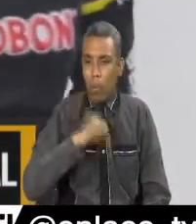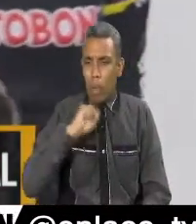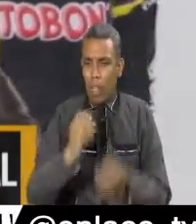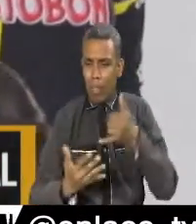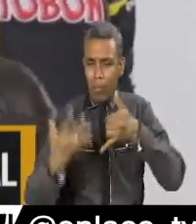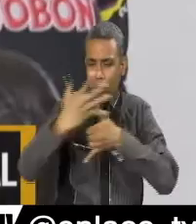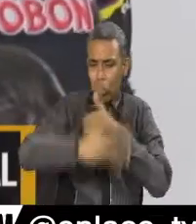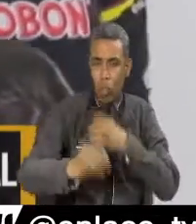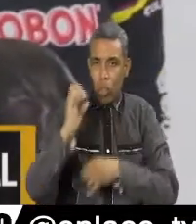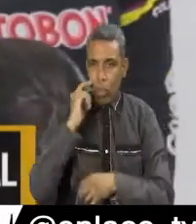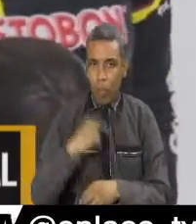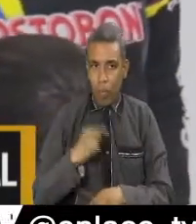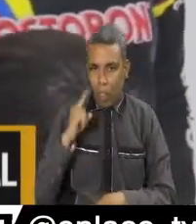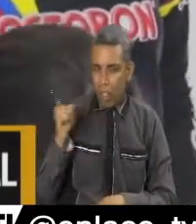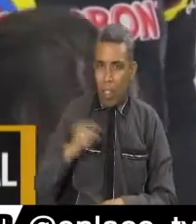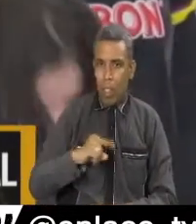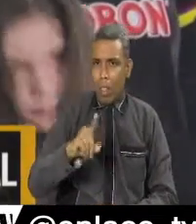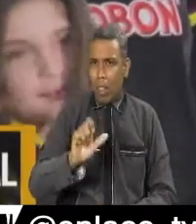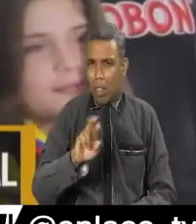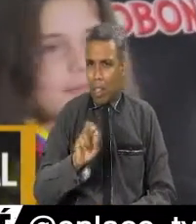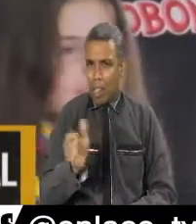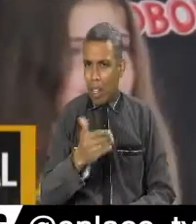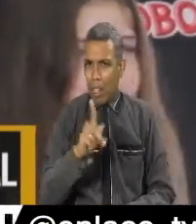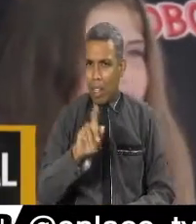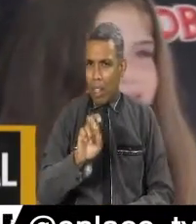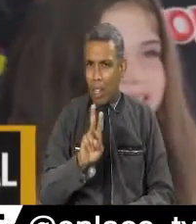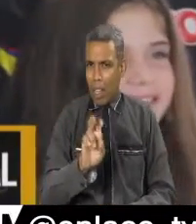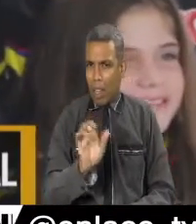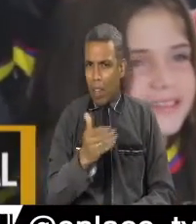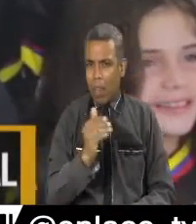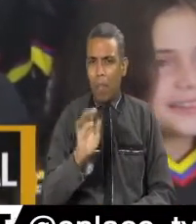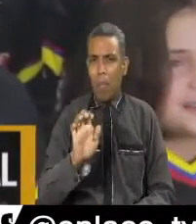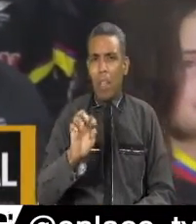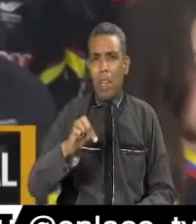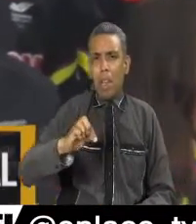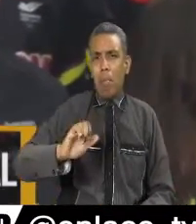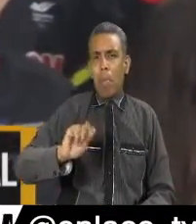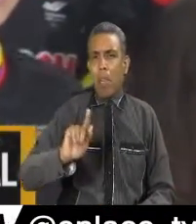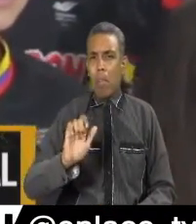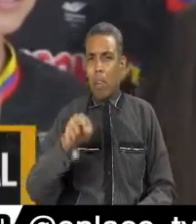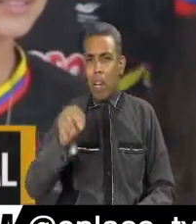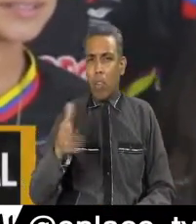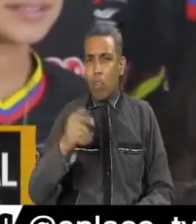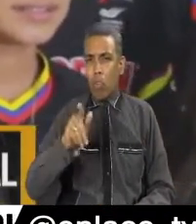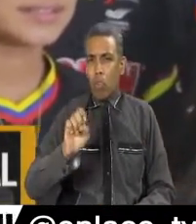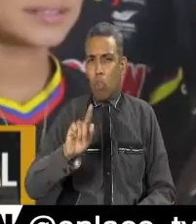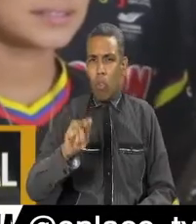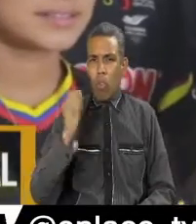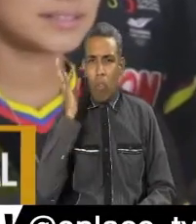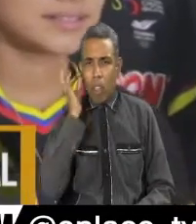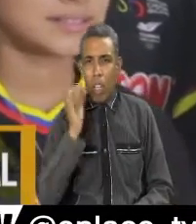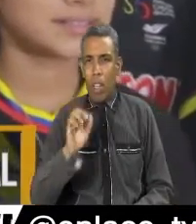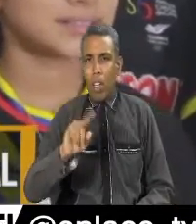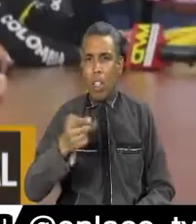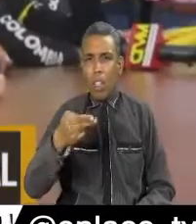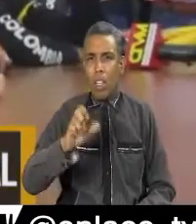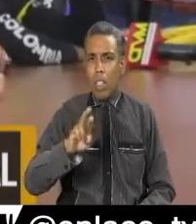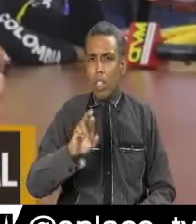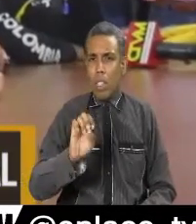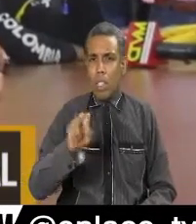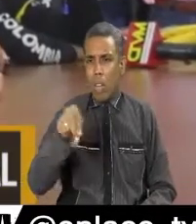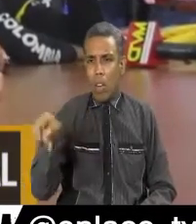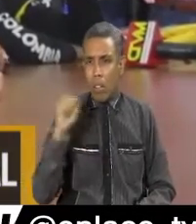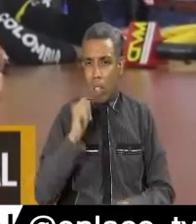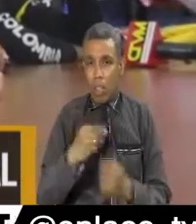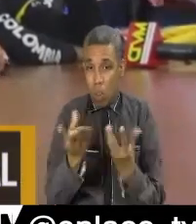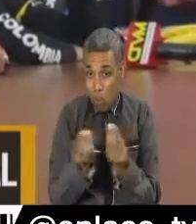Kevin Serrano, Sara Isabel García, Emily Pérez, Epifanio Vesga, Sofía Barón y Charon Mendoza son los encargados de dejar